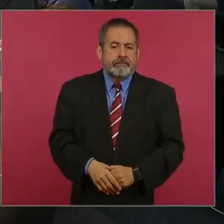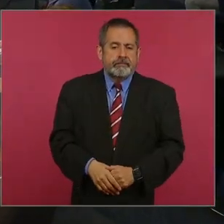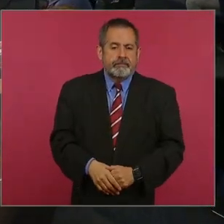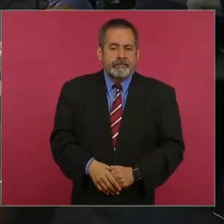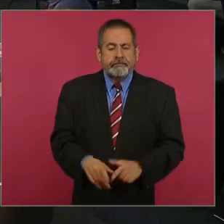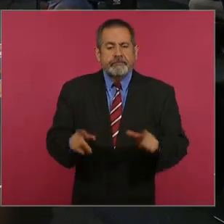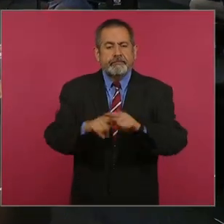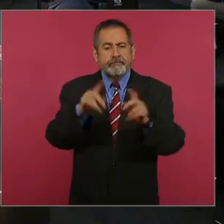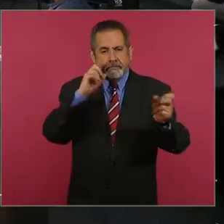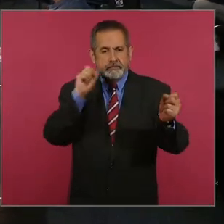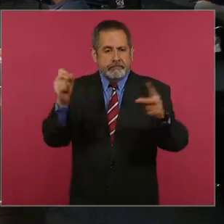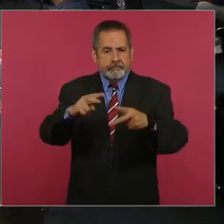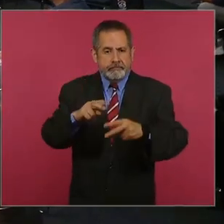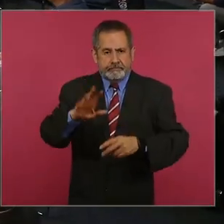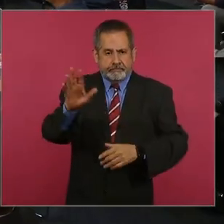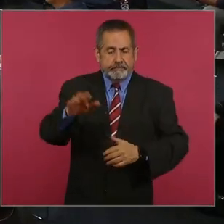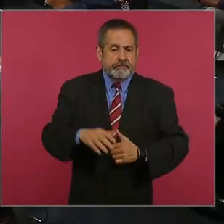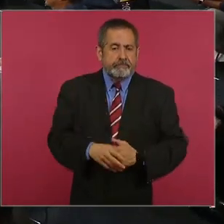nos vemos entonces